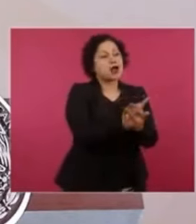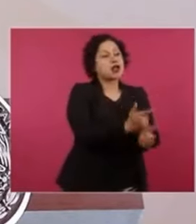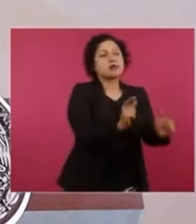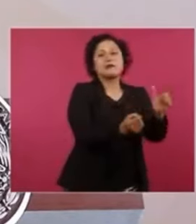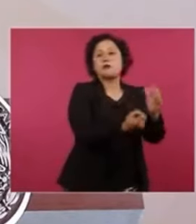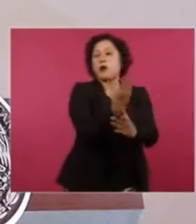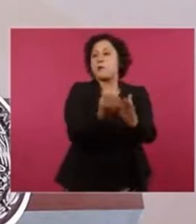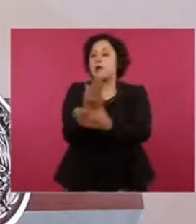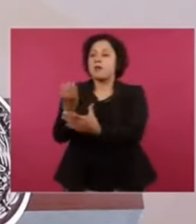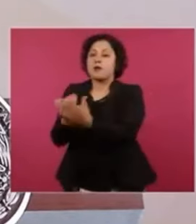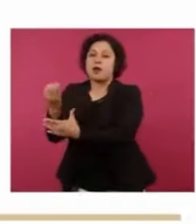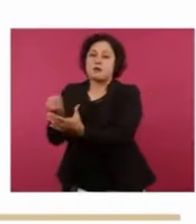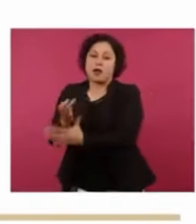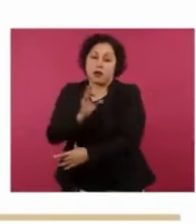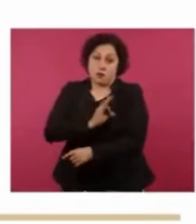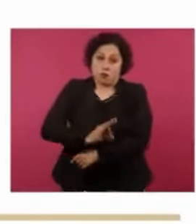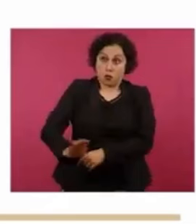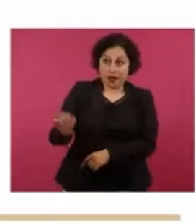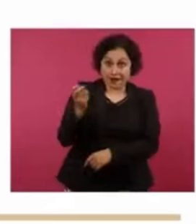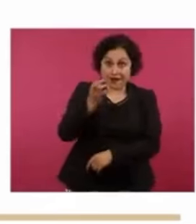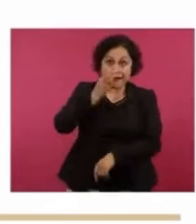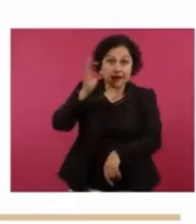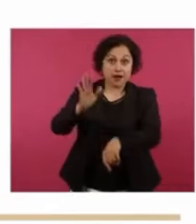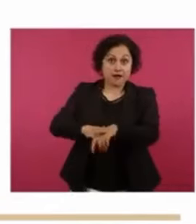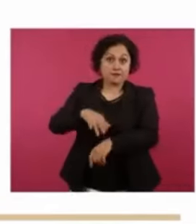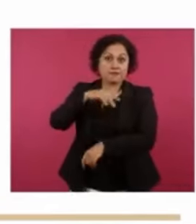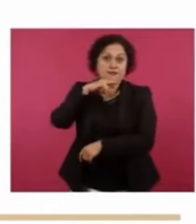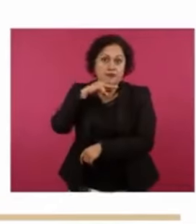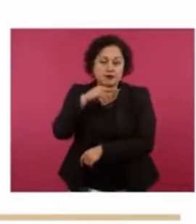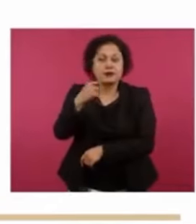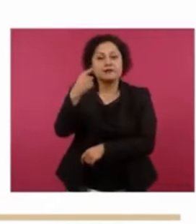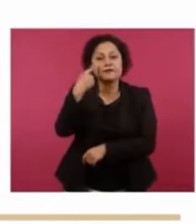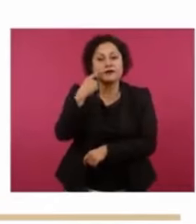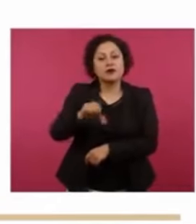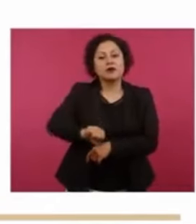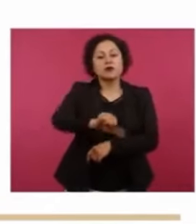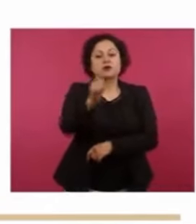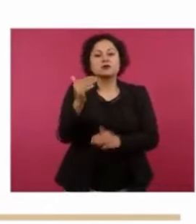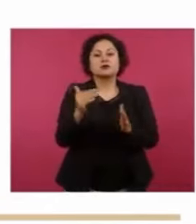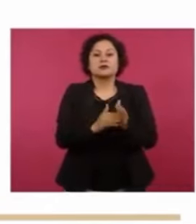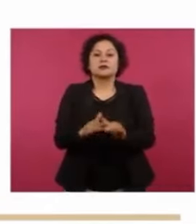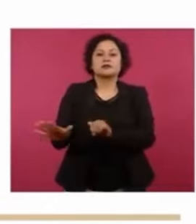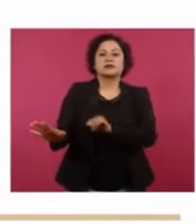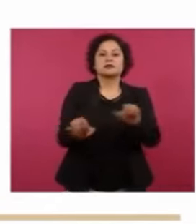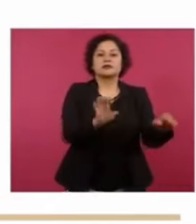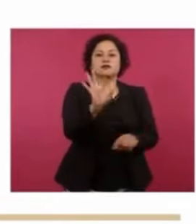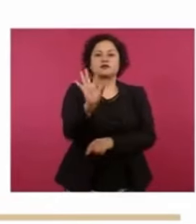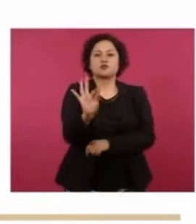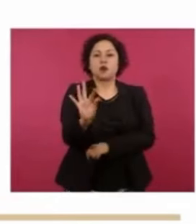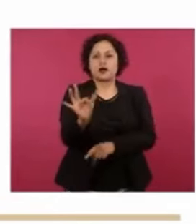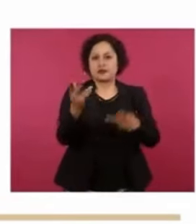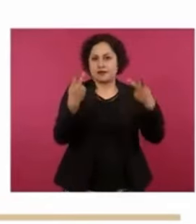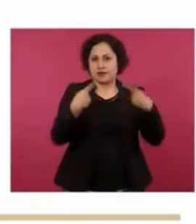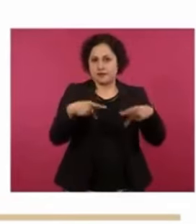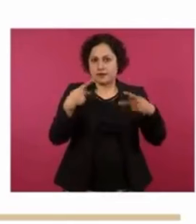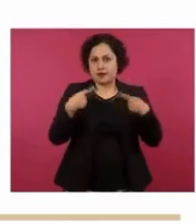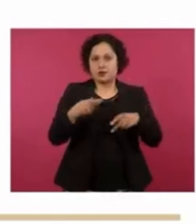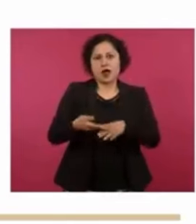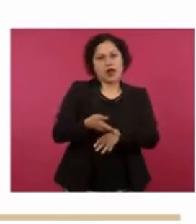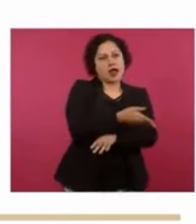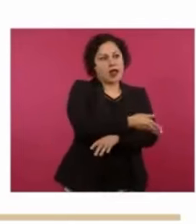al día de hoy estamos hablando de 11640 acusados de homicidio